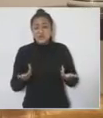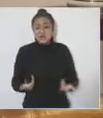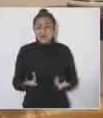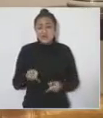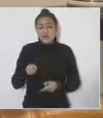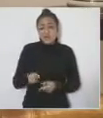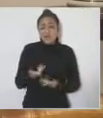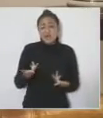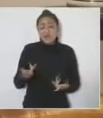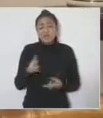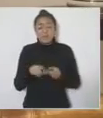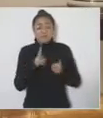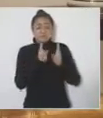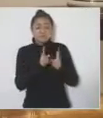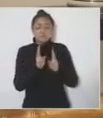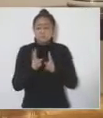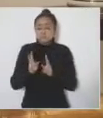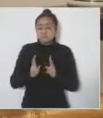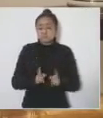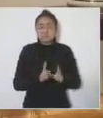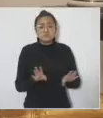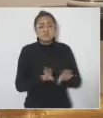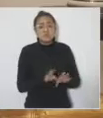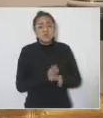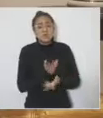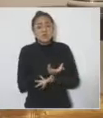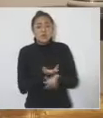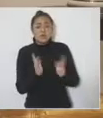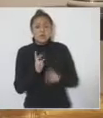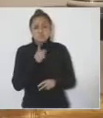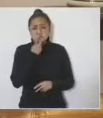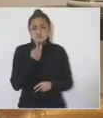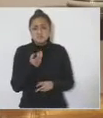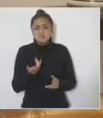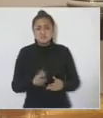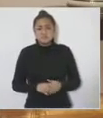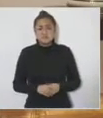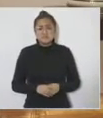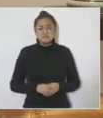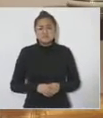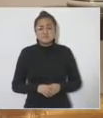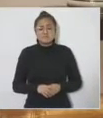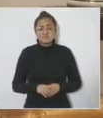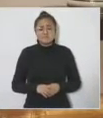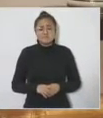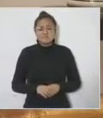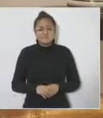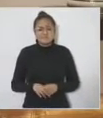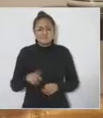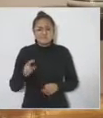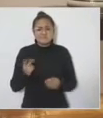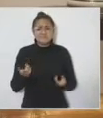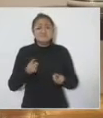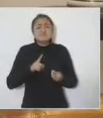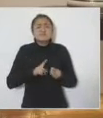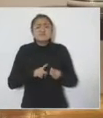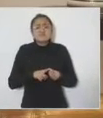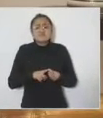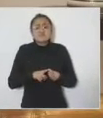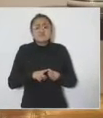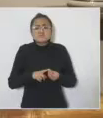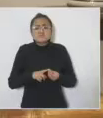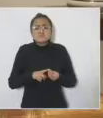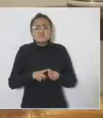ahí estaban de partiendo públicamente con ellos no que vean Dónde es donde donde